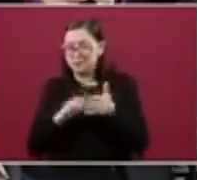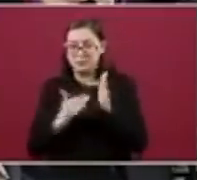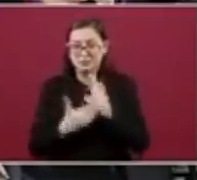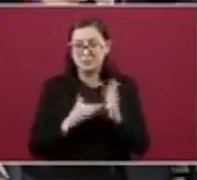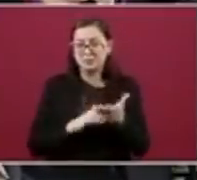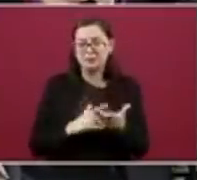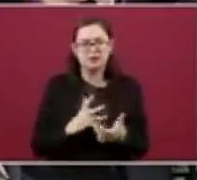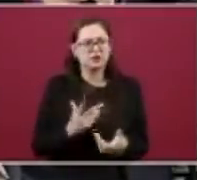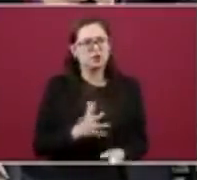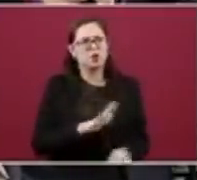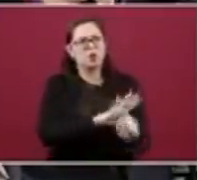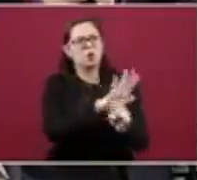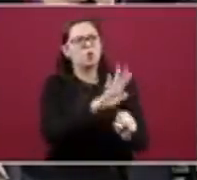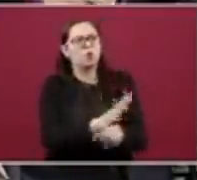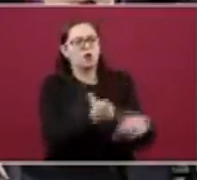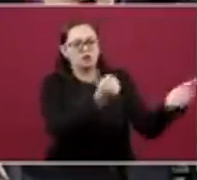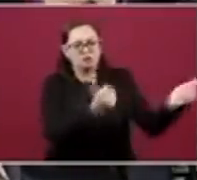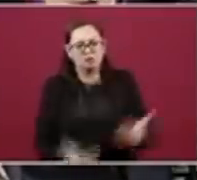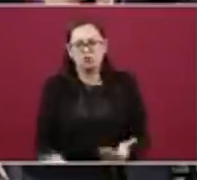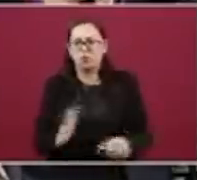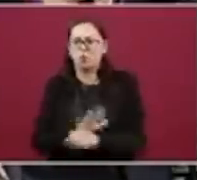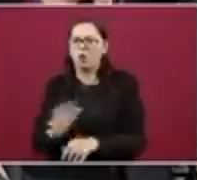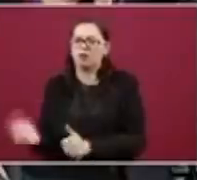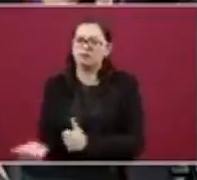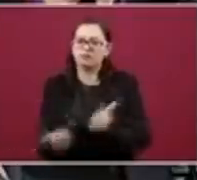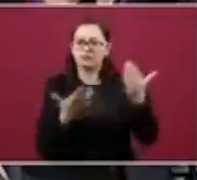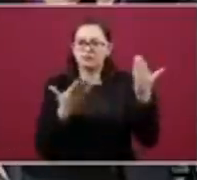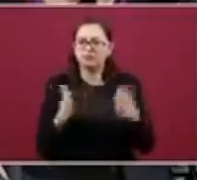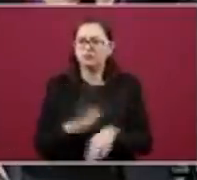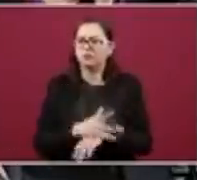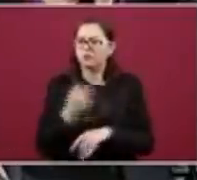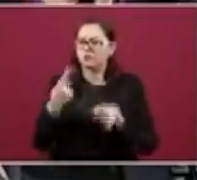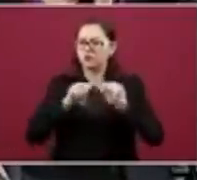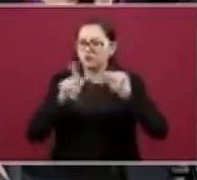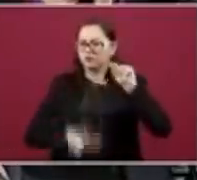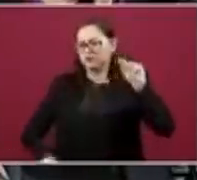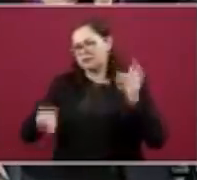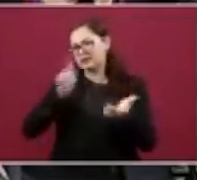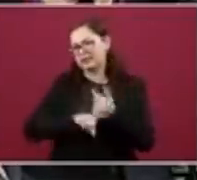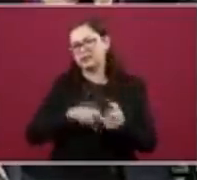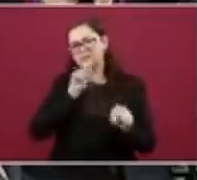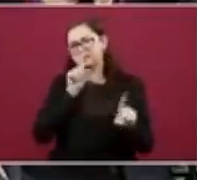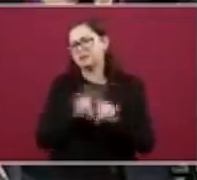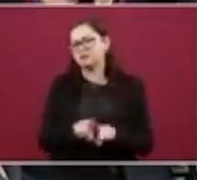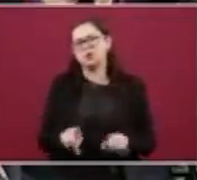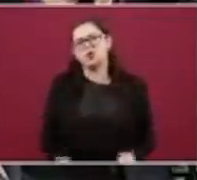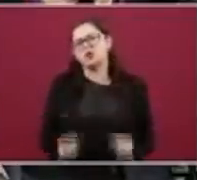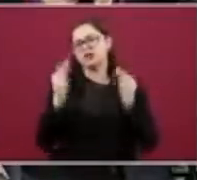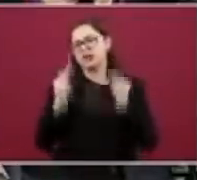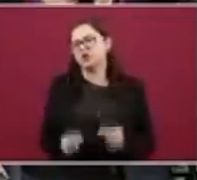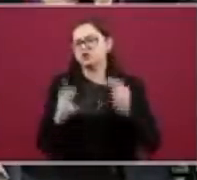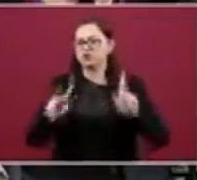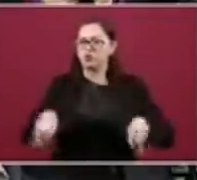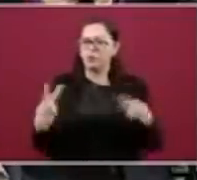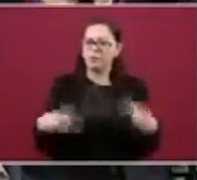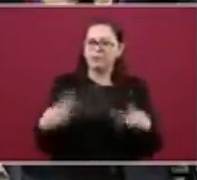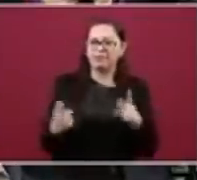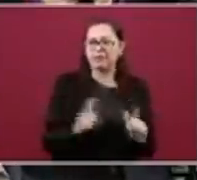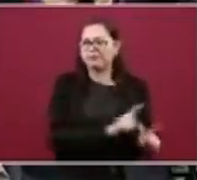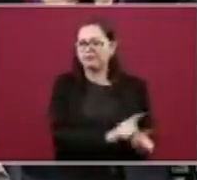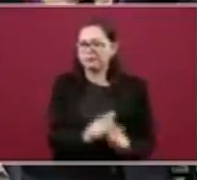compendio de qué entra, qué sale, pues porque finalmente la inseguridad en el país también es un negocio para quien compra armas y quien las vende.